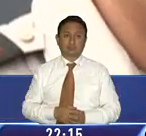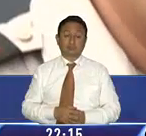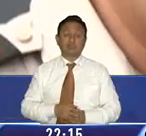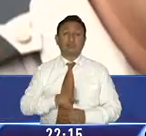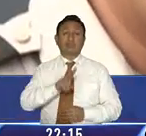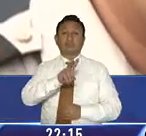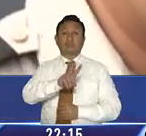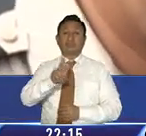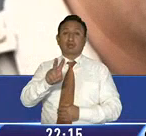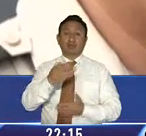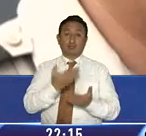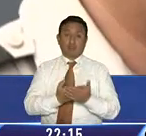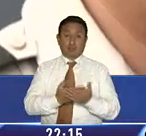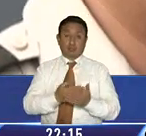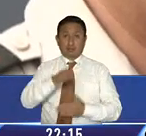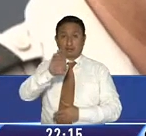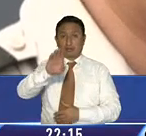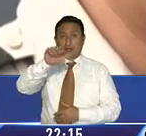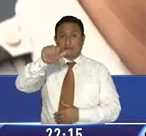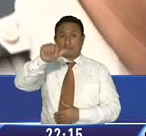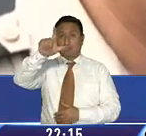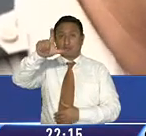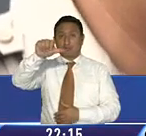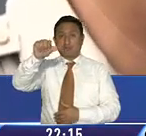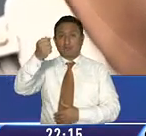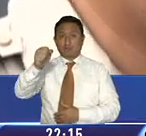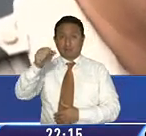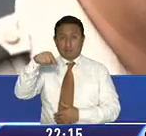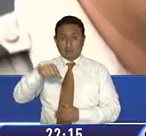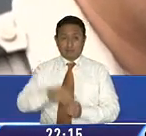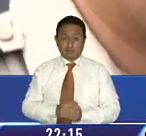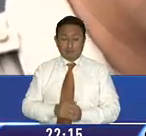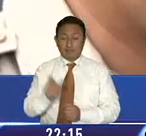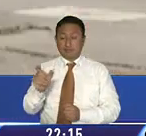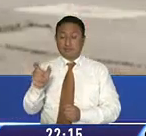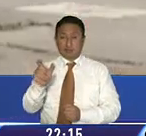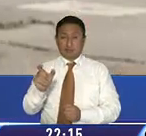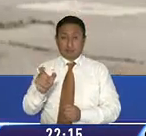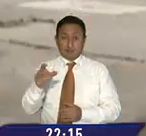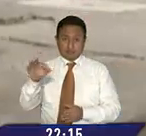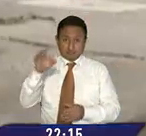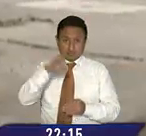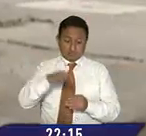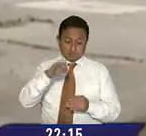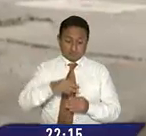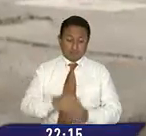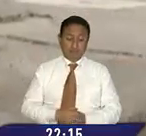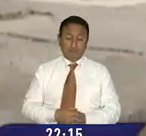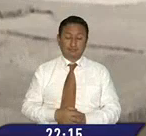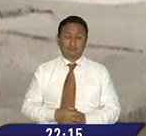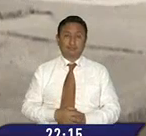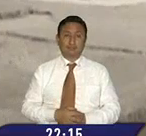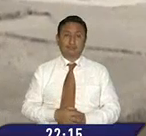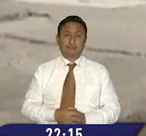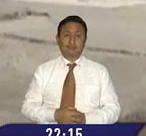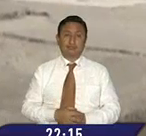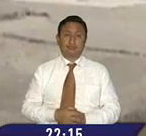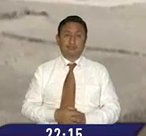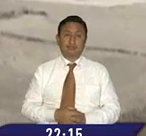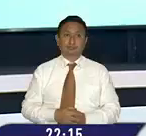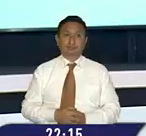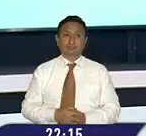22 indicios balísticos, proyectiles y vainas de arma de fuego. Informó José